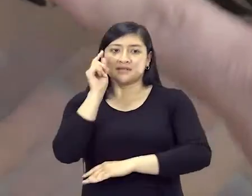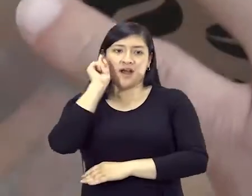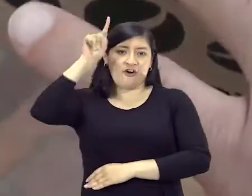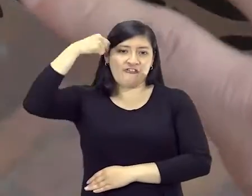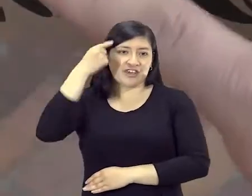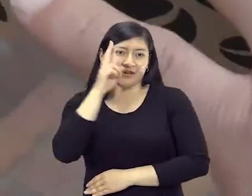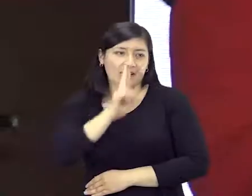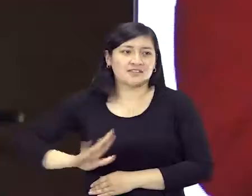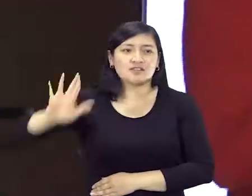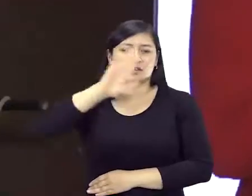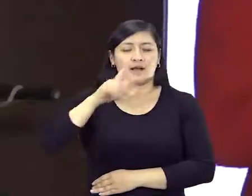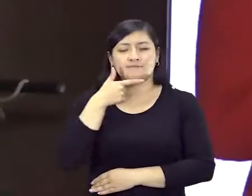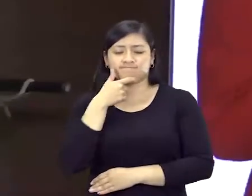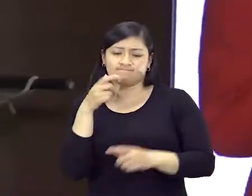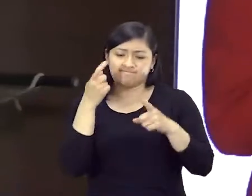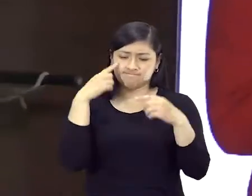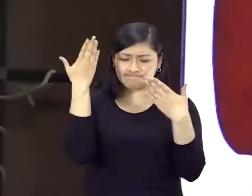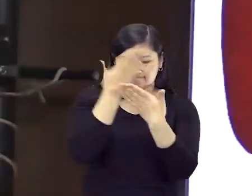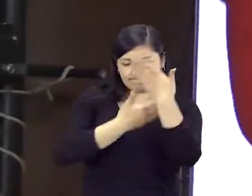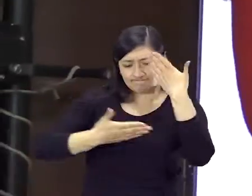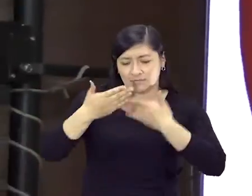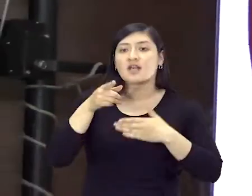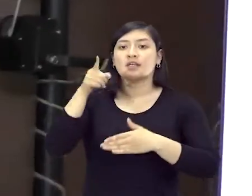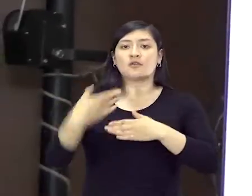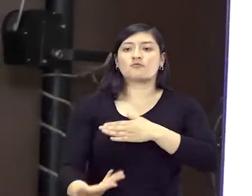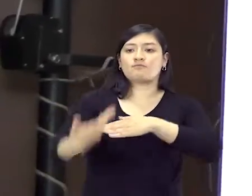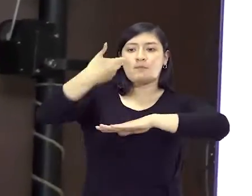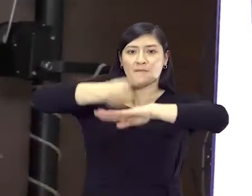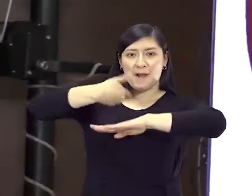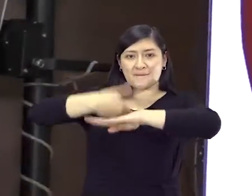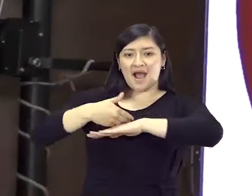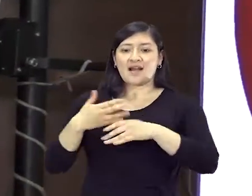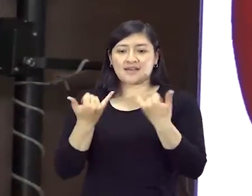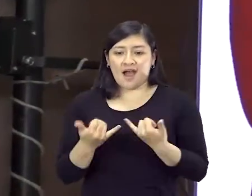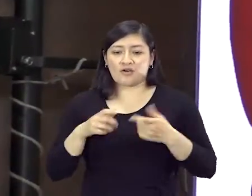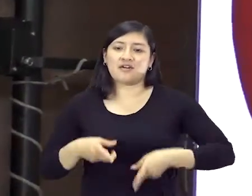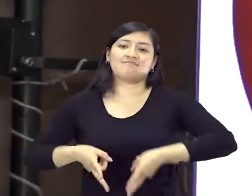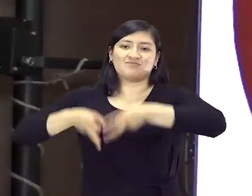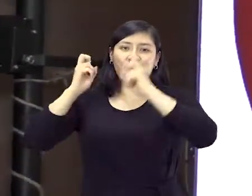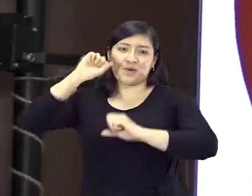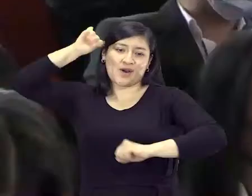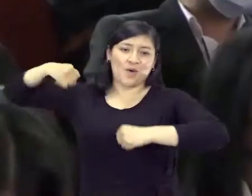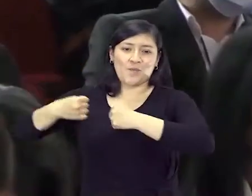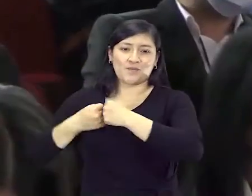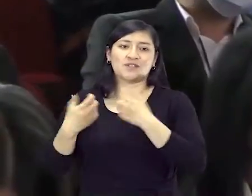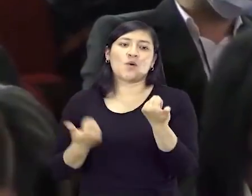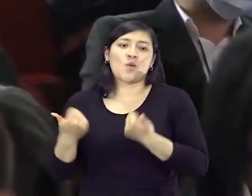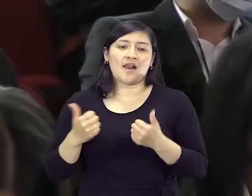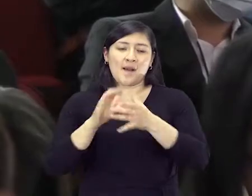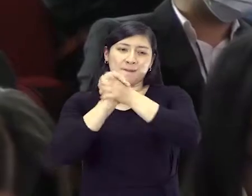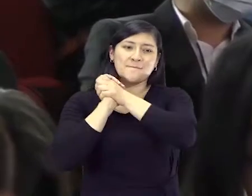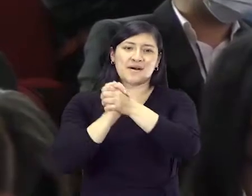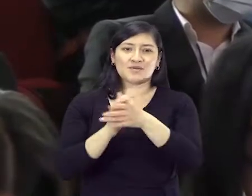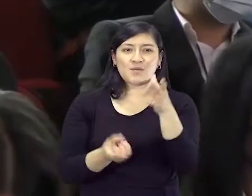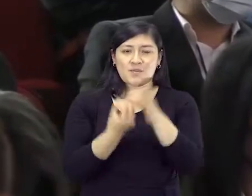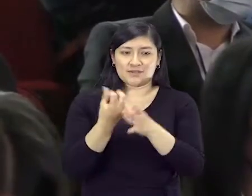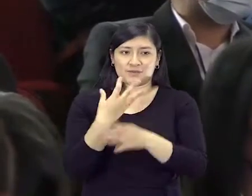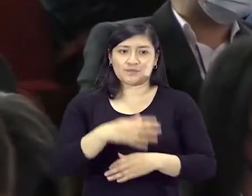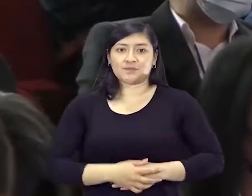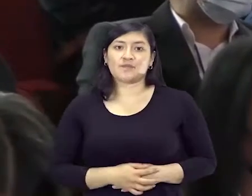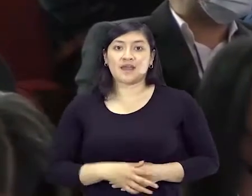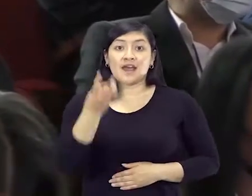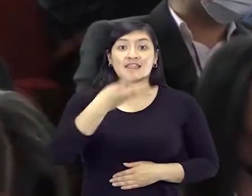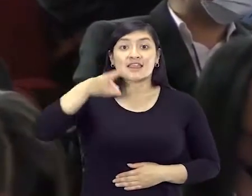la propuesta al gobierno nacional. El gobierno nacional trajo su oferta y de esa oferta nace este compromiso de Pacto por Pasto.